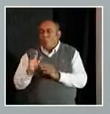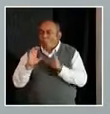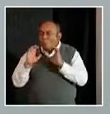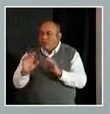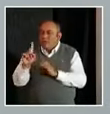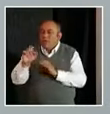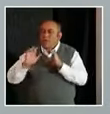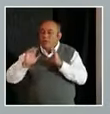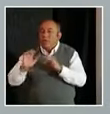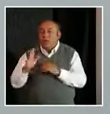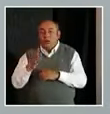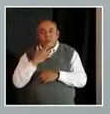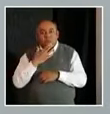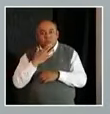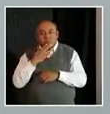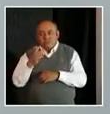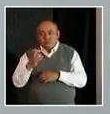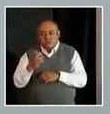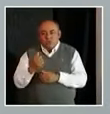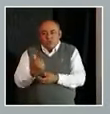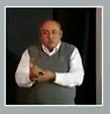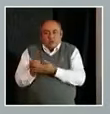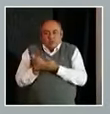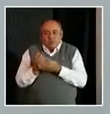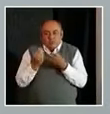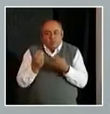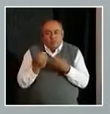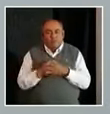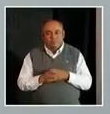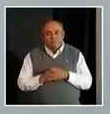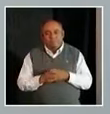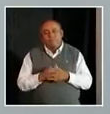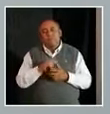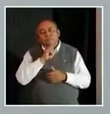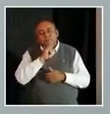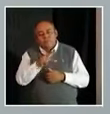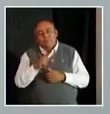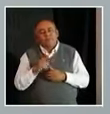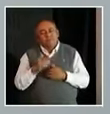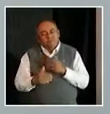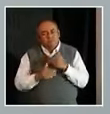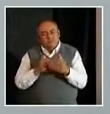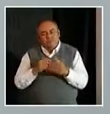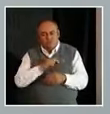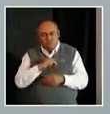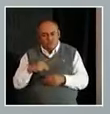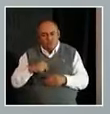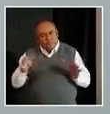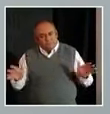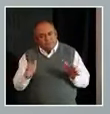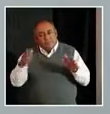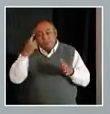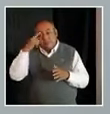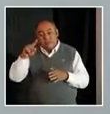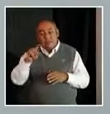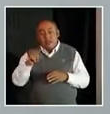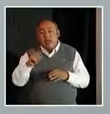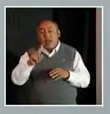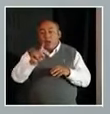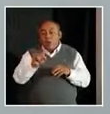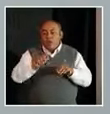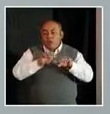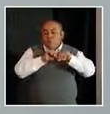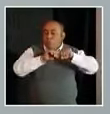ya de una manera creciente las estrategias de combate a fugas y